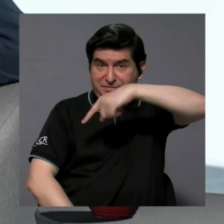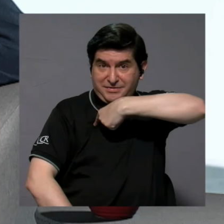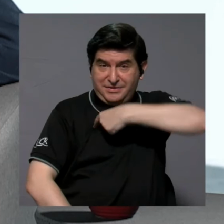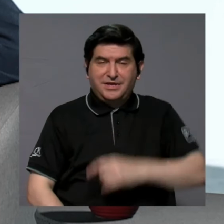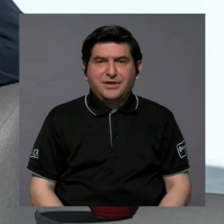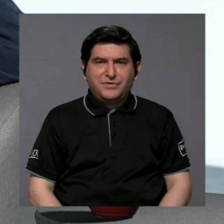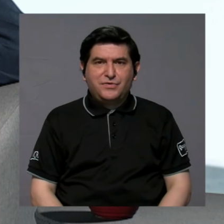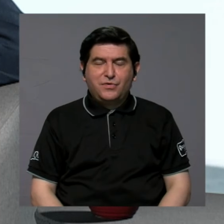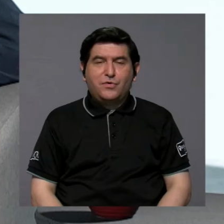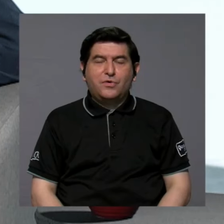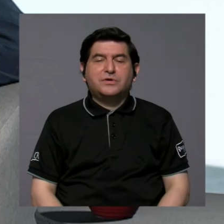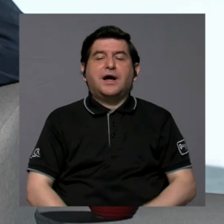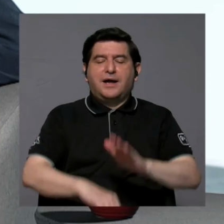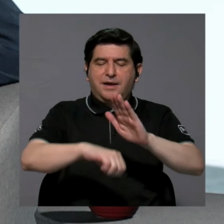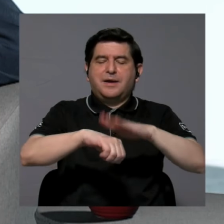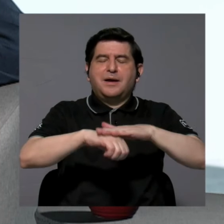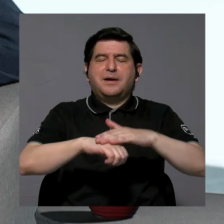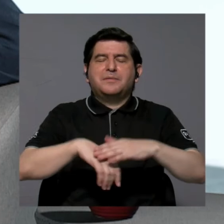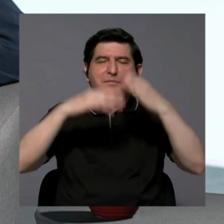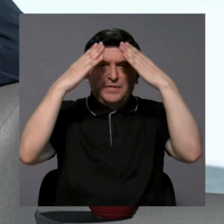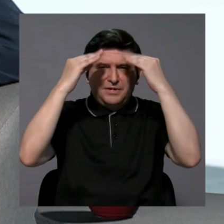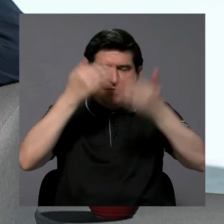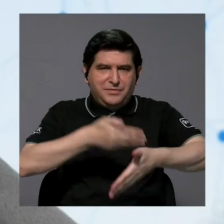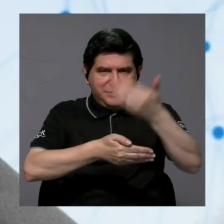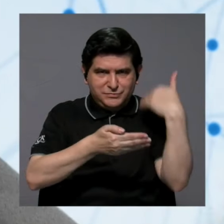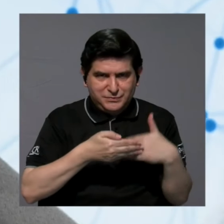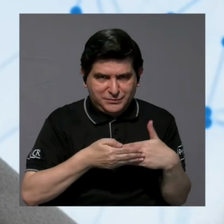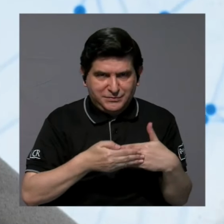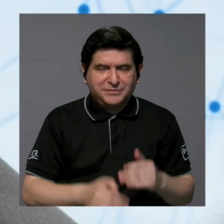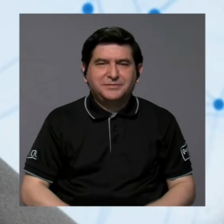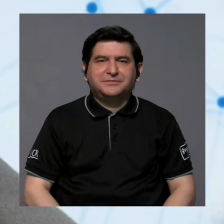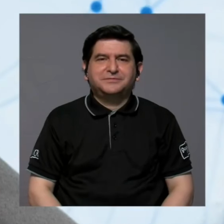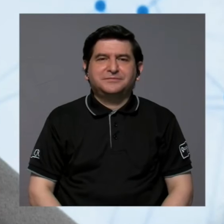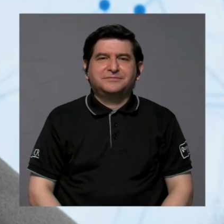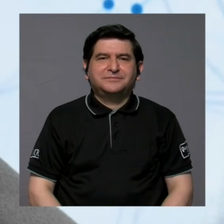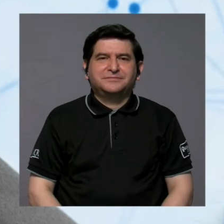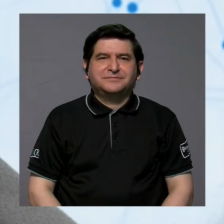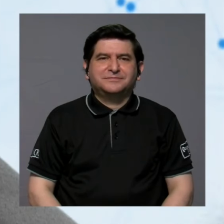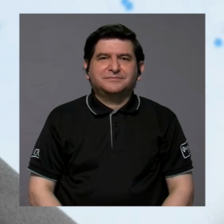permitieron, eso sí, con un consentimiento informado, con